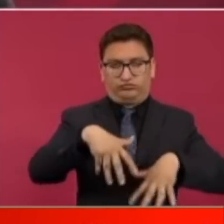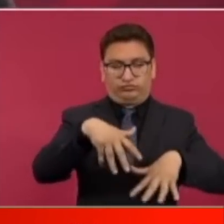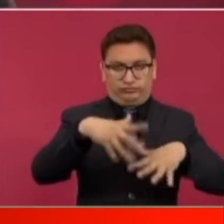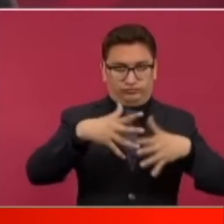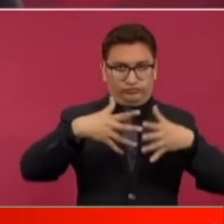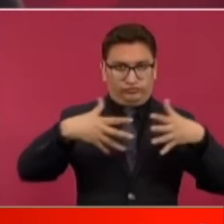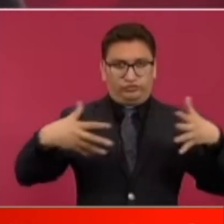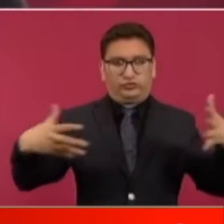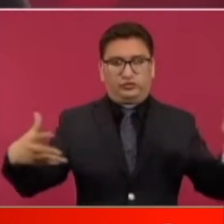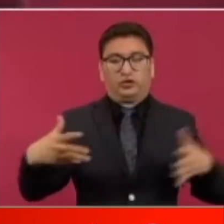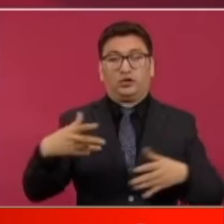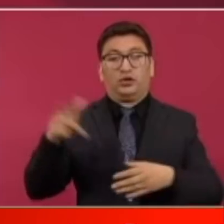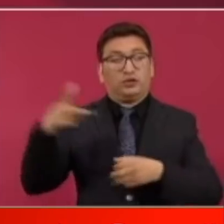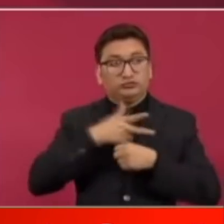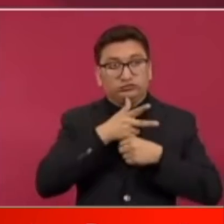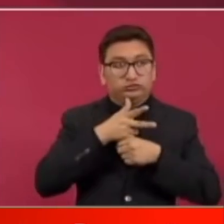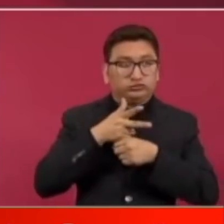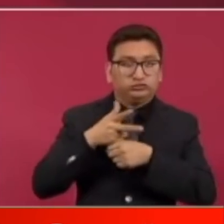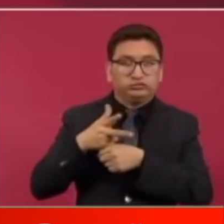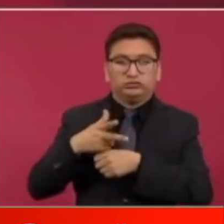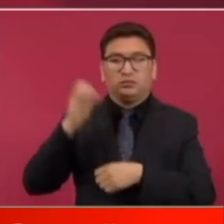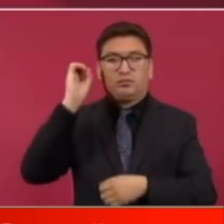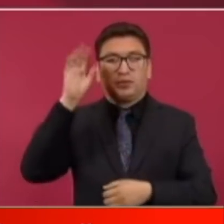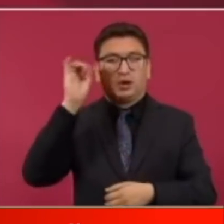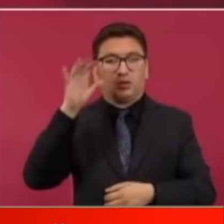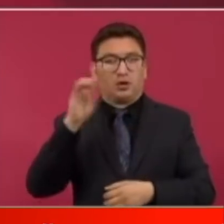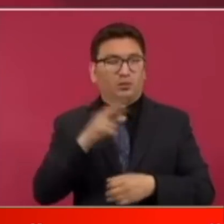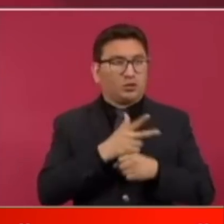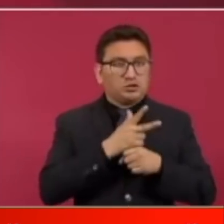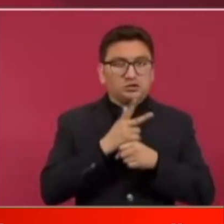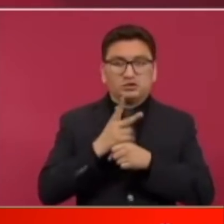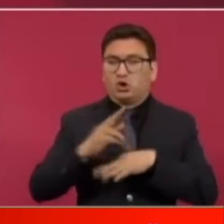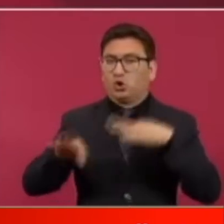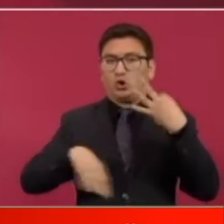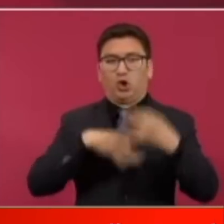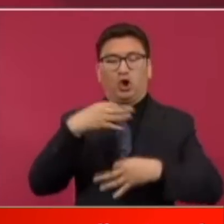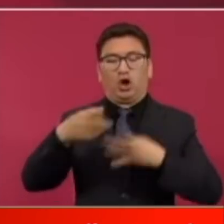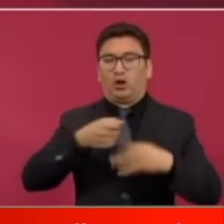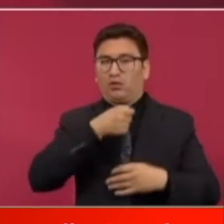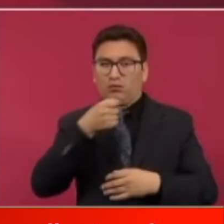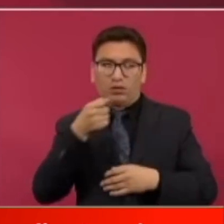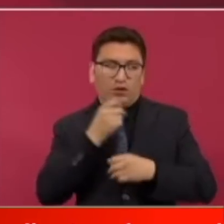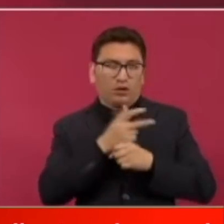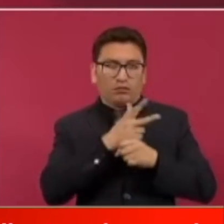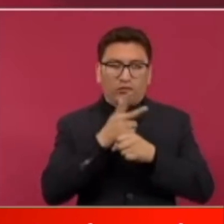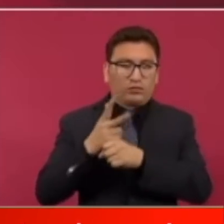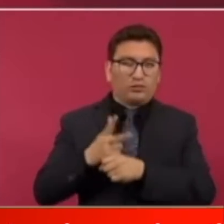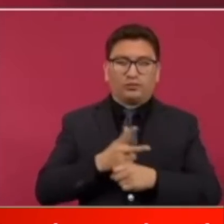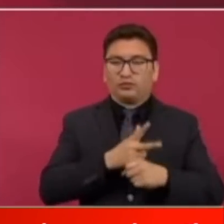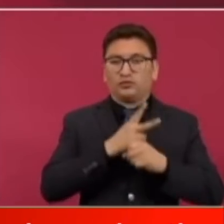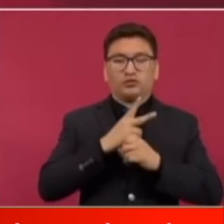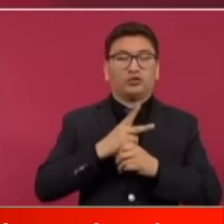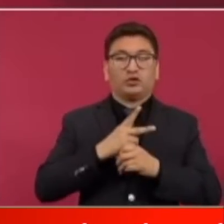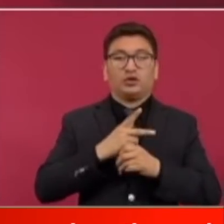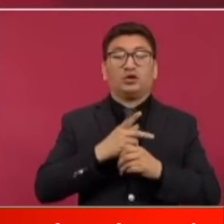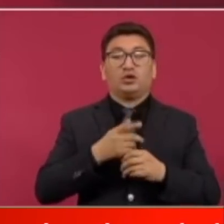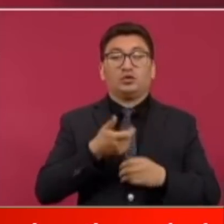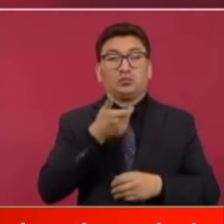transmiten en vivo todos los medios es como cadena nacional